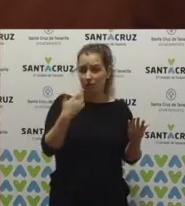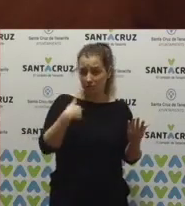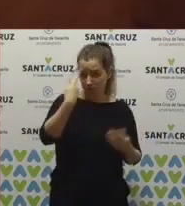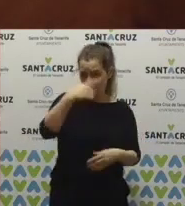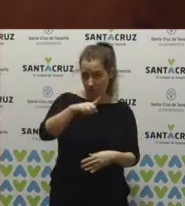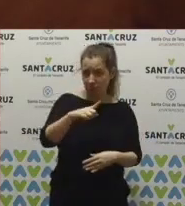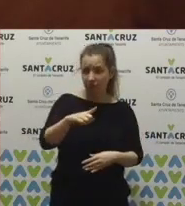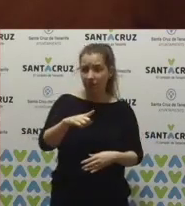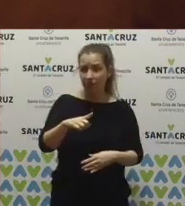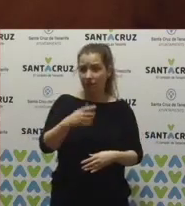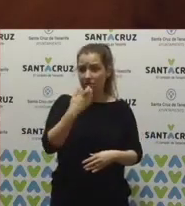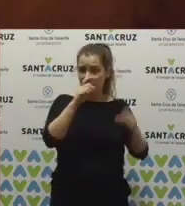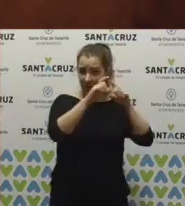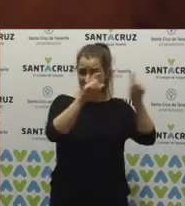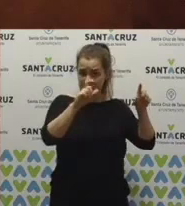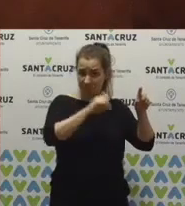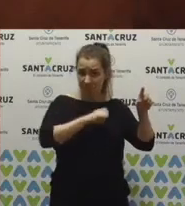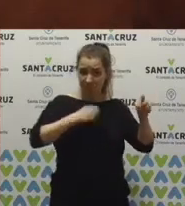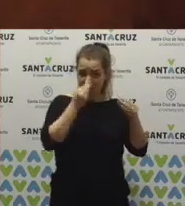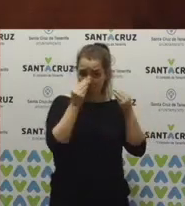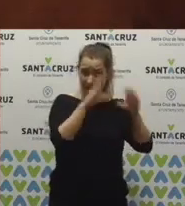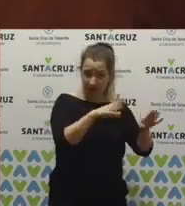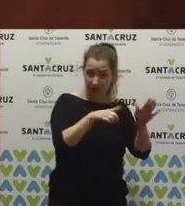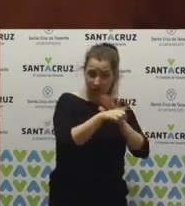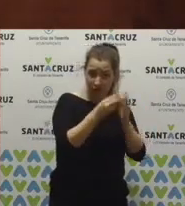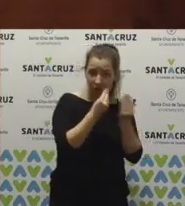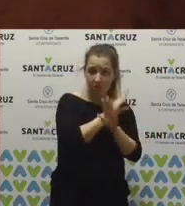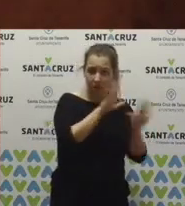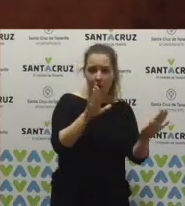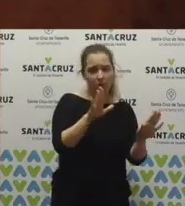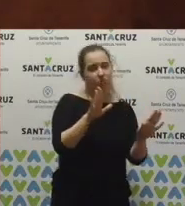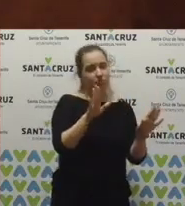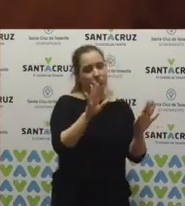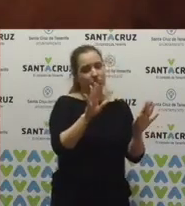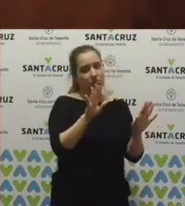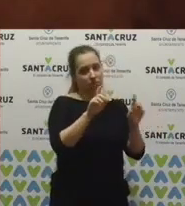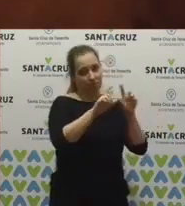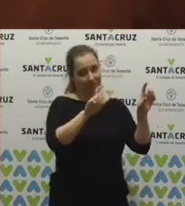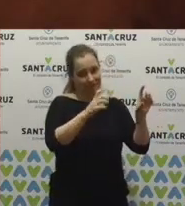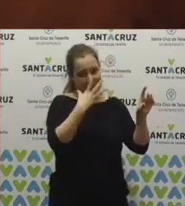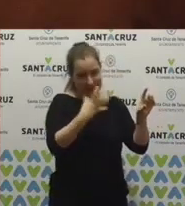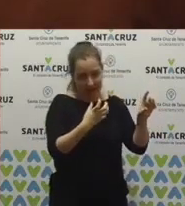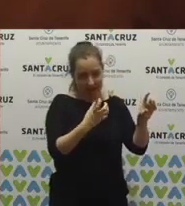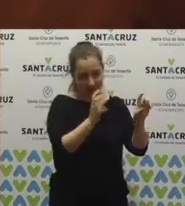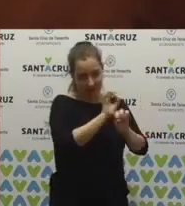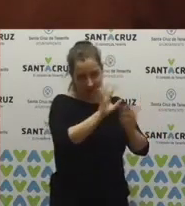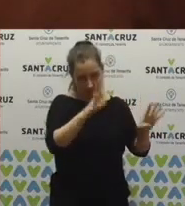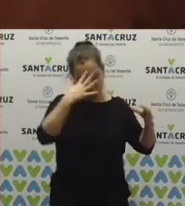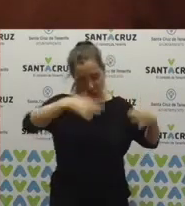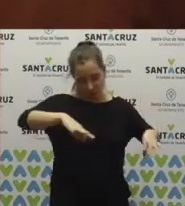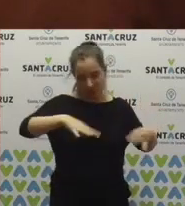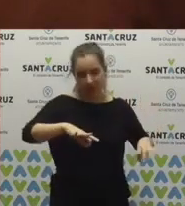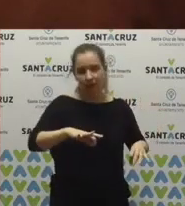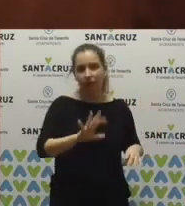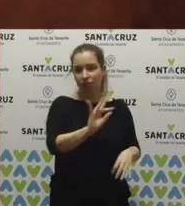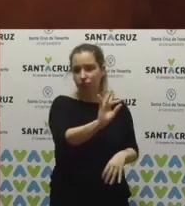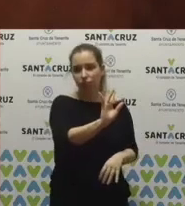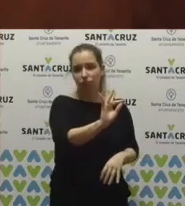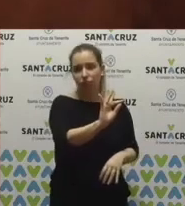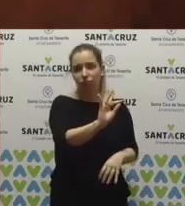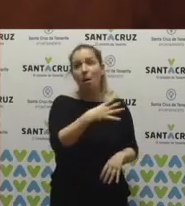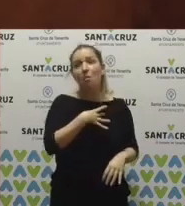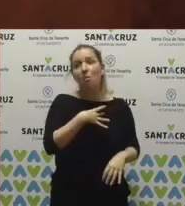quieran mejor desde una empresa privada desde la gestión privada sería lógicamente pues y al